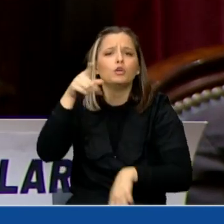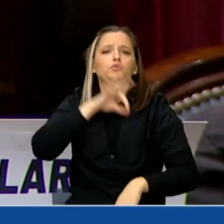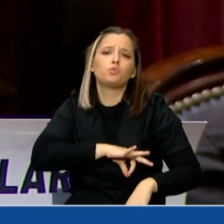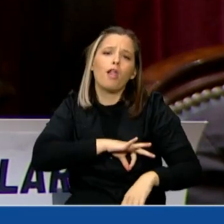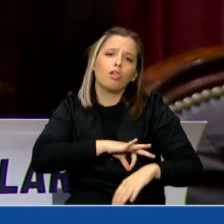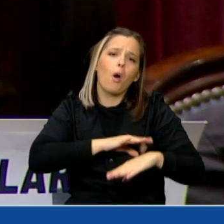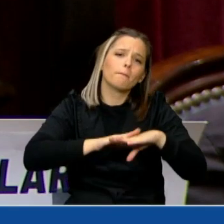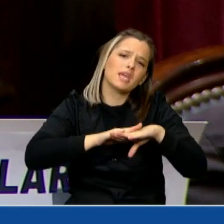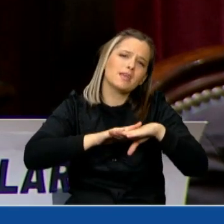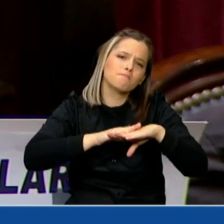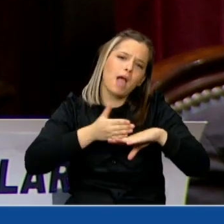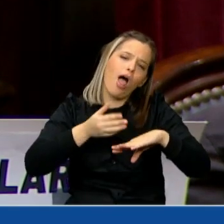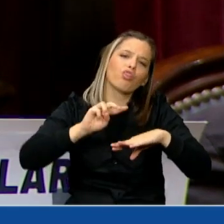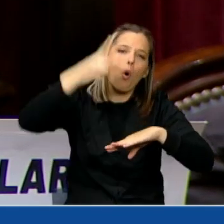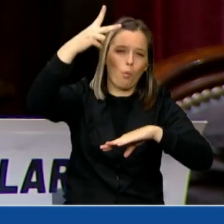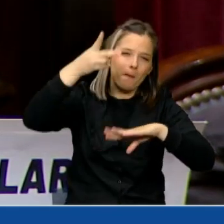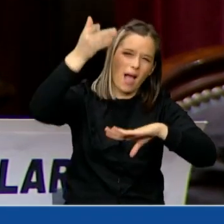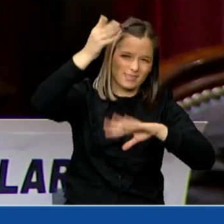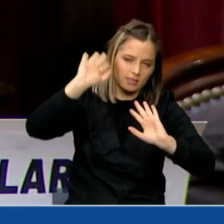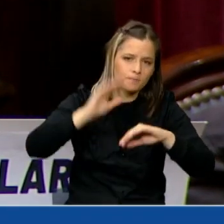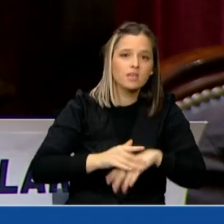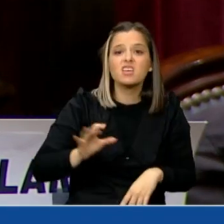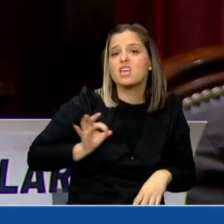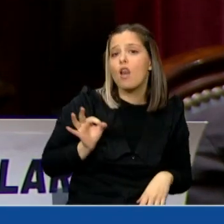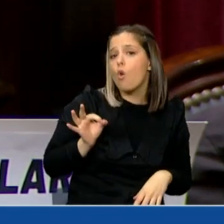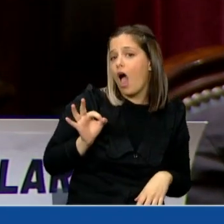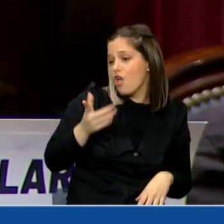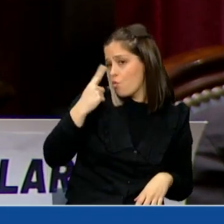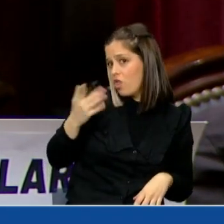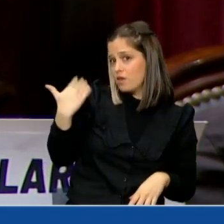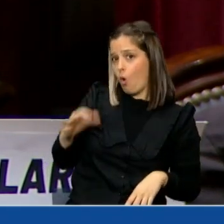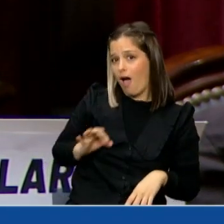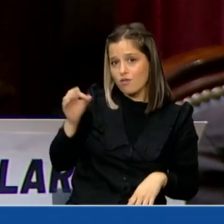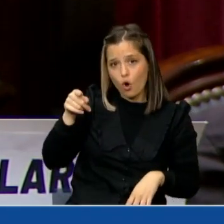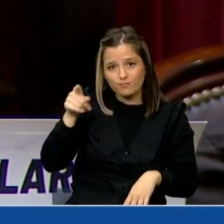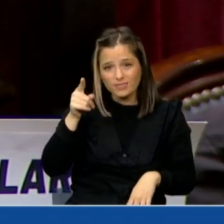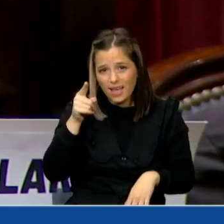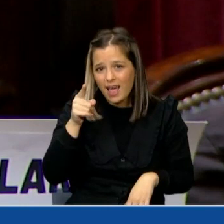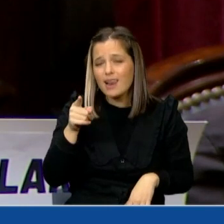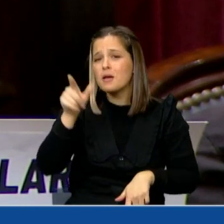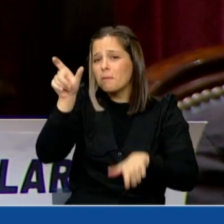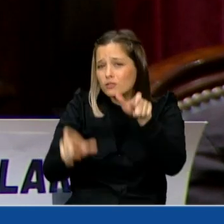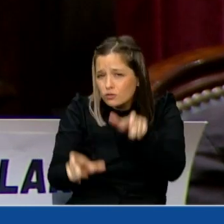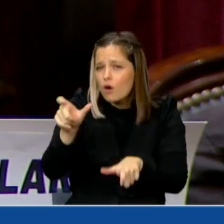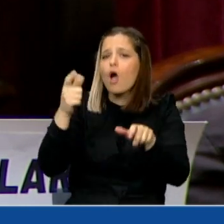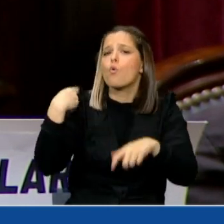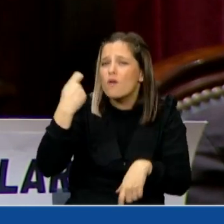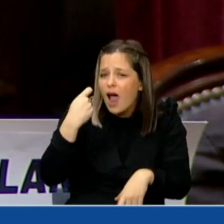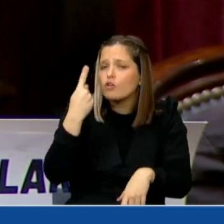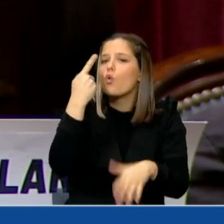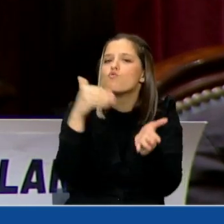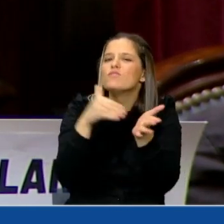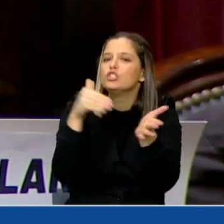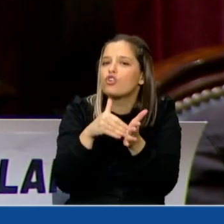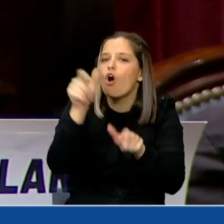más que 2 mínimas. Y bueno, perdió en el último año nada más, en el último año, como 1 millón de jubiladas y jubilados, 1 millón